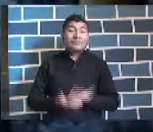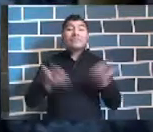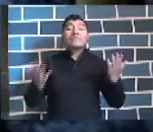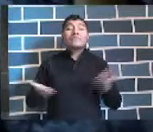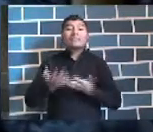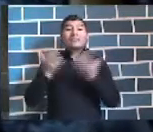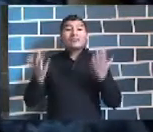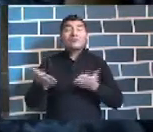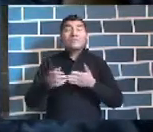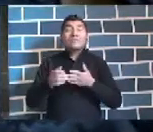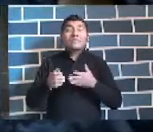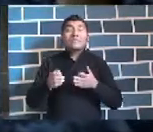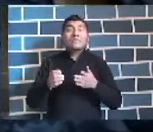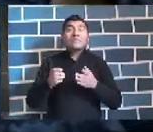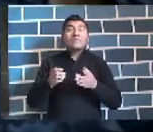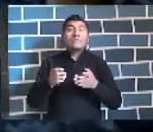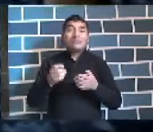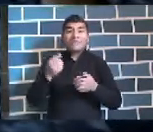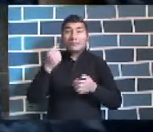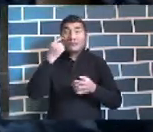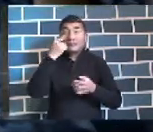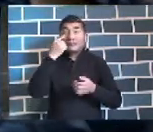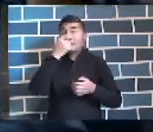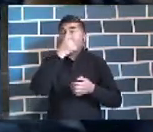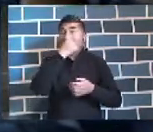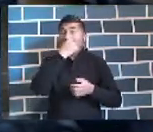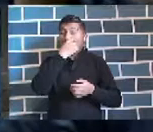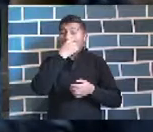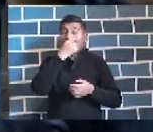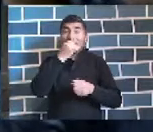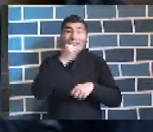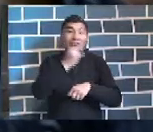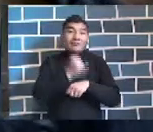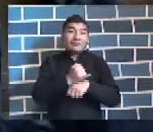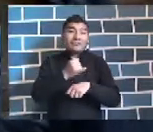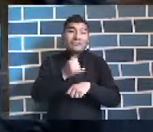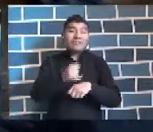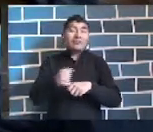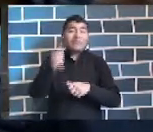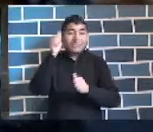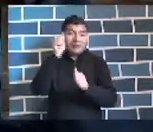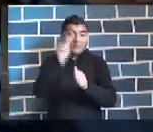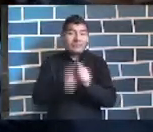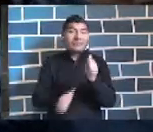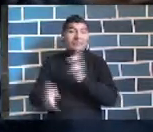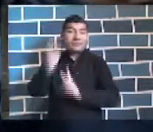¿Dónde se dirige la mirada de la iglesia y de cada creyente?